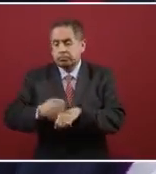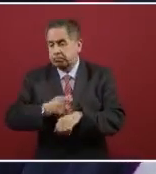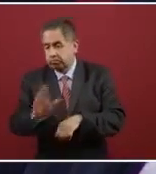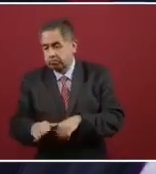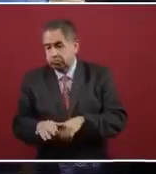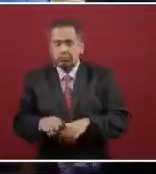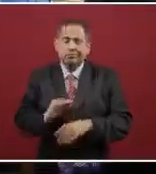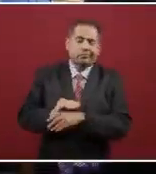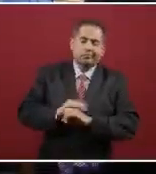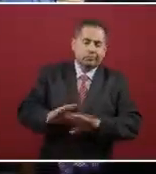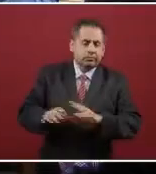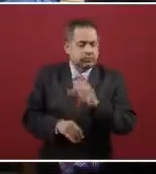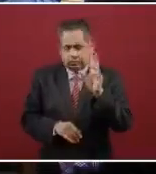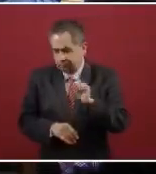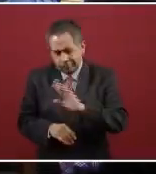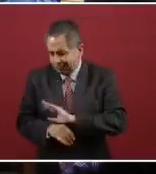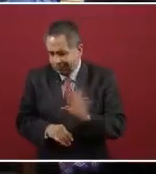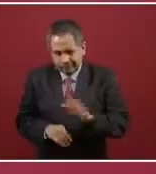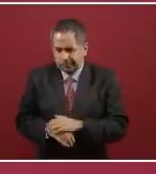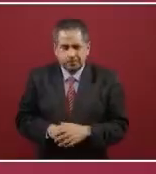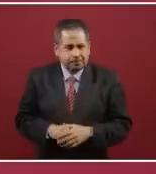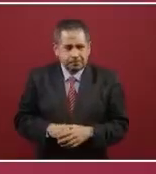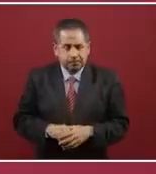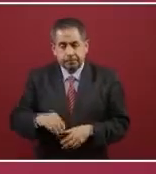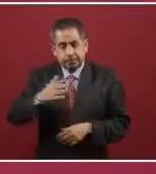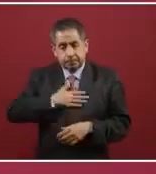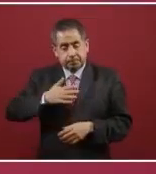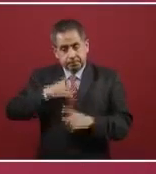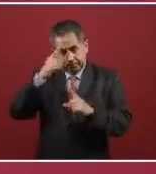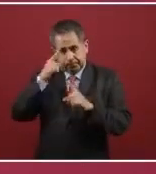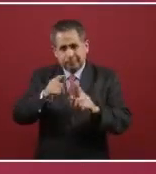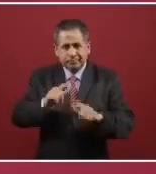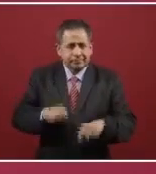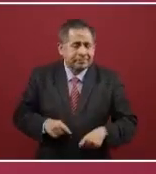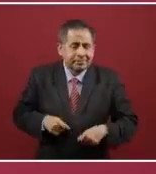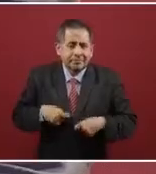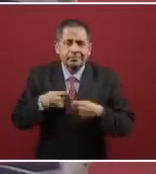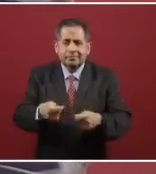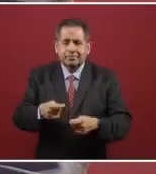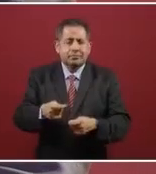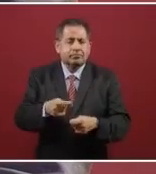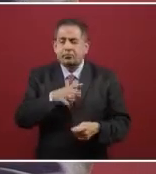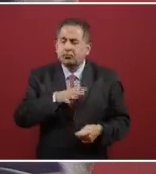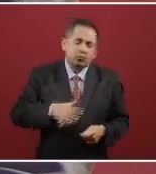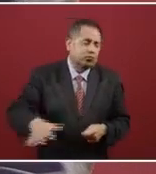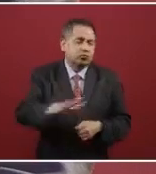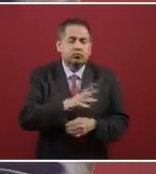recursos mueran. No, el propósito nuestro es garantizar el derecho a la